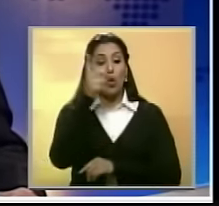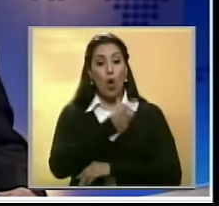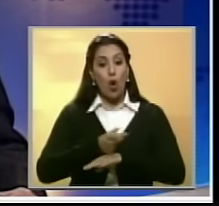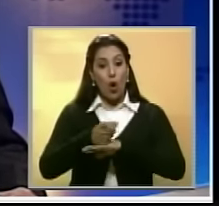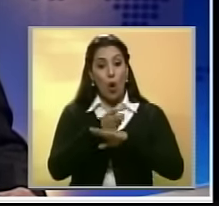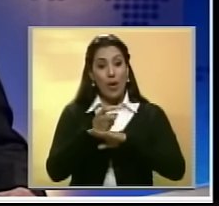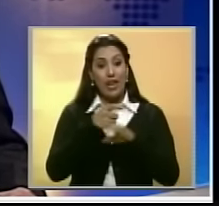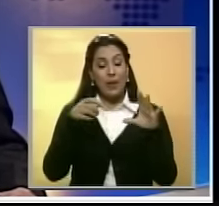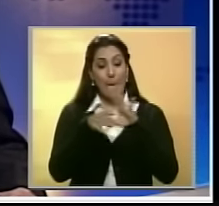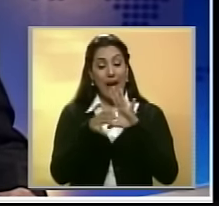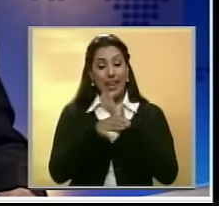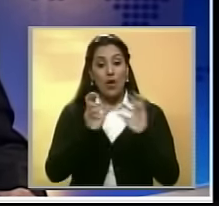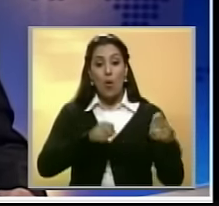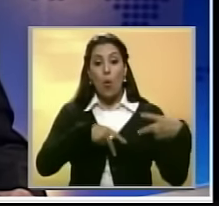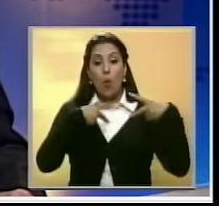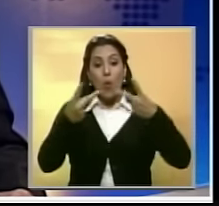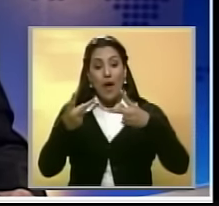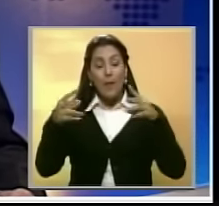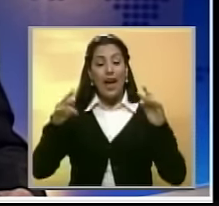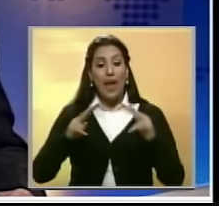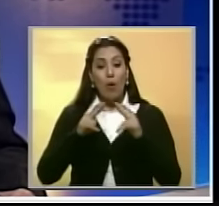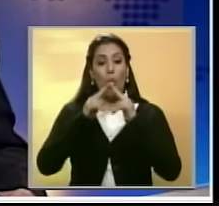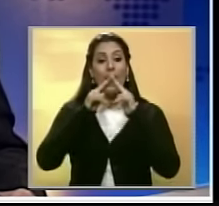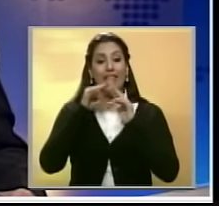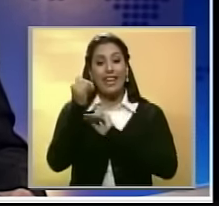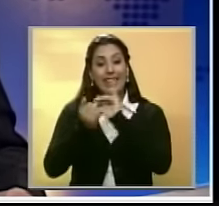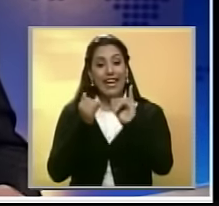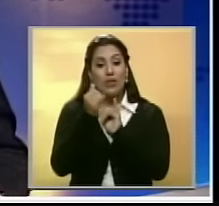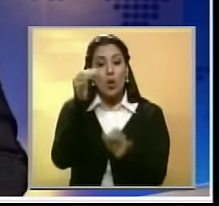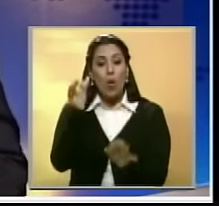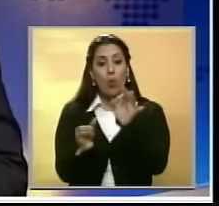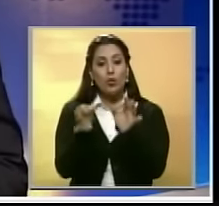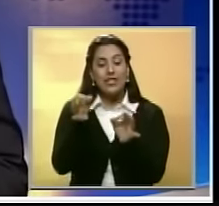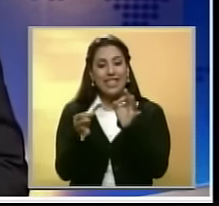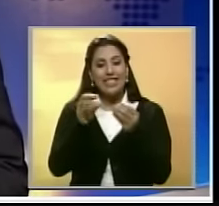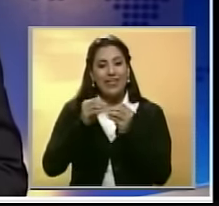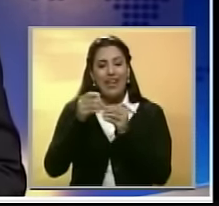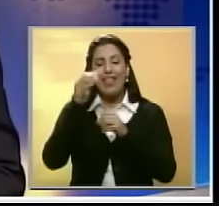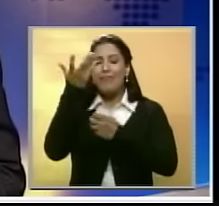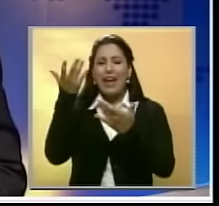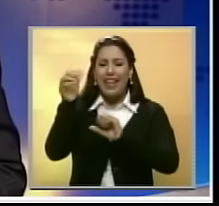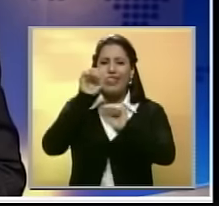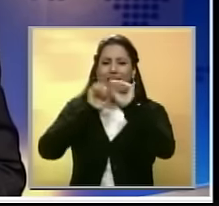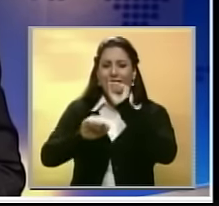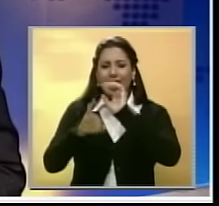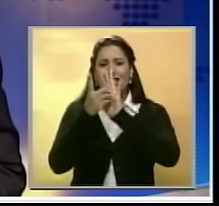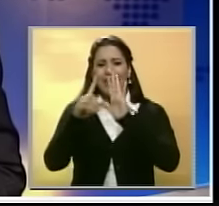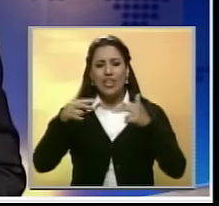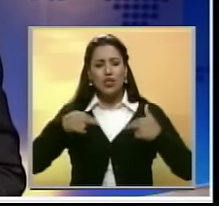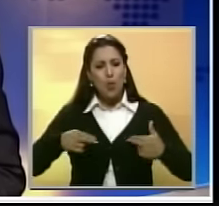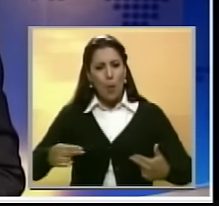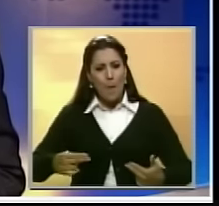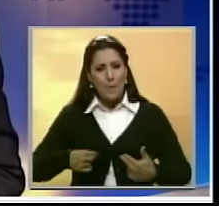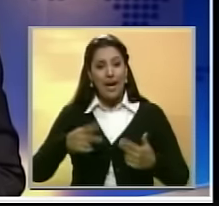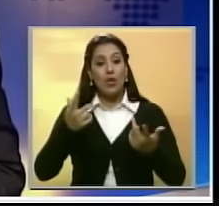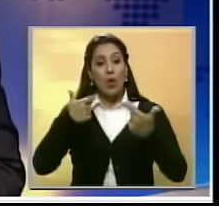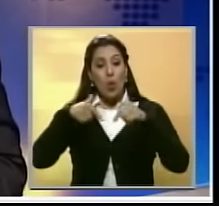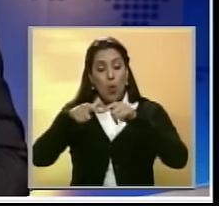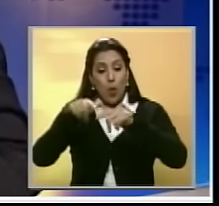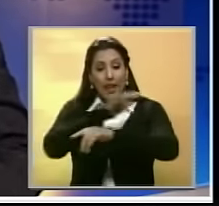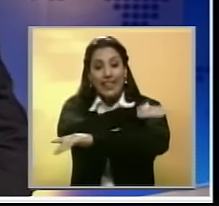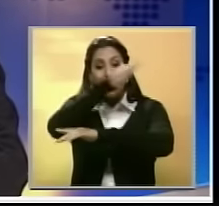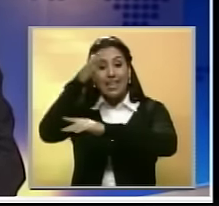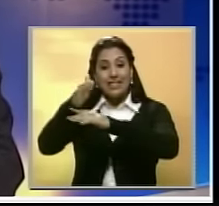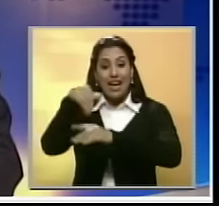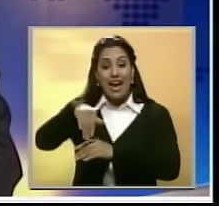instaló este martes el Encuentro Internacional de Justicia, Reparación y Paz en Defensa de Derechos Humanos. Milagro Zambrano está en el Teresa Carreño y nos